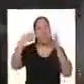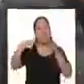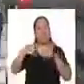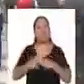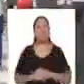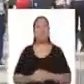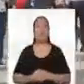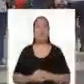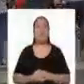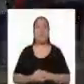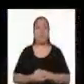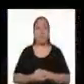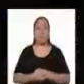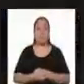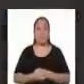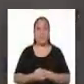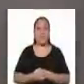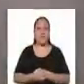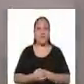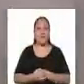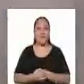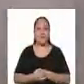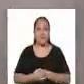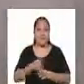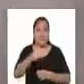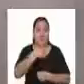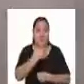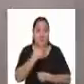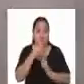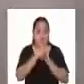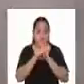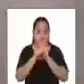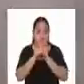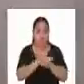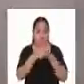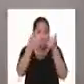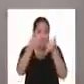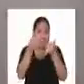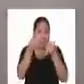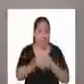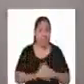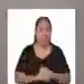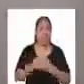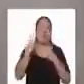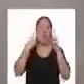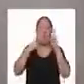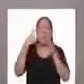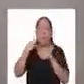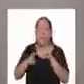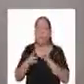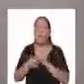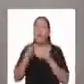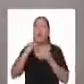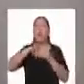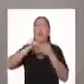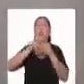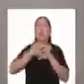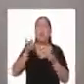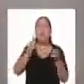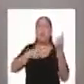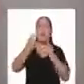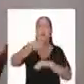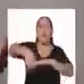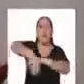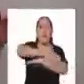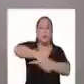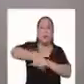¿Qué te pareció el documental? Buenísimo, ¿no? hemos podido aproximarnos a la historia del comercio ambulatorio